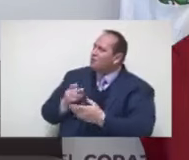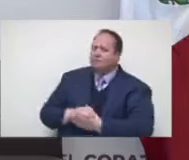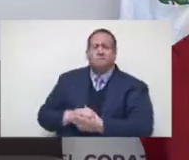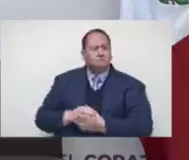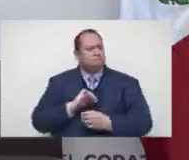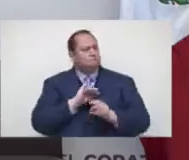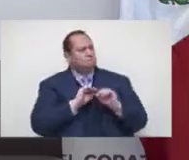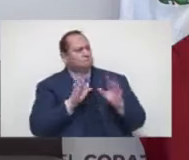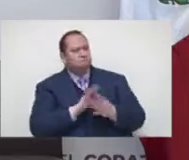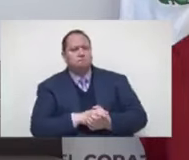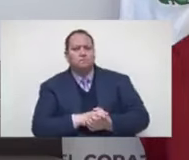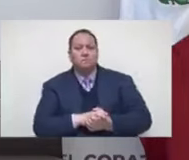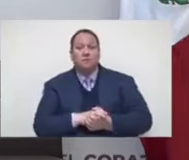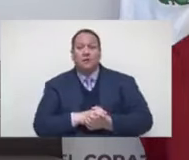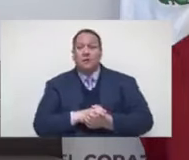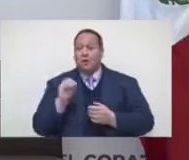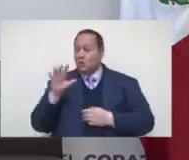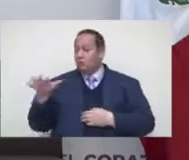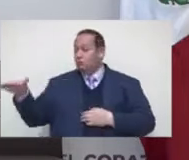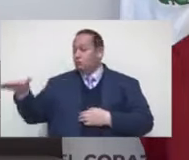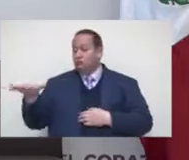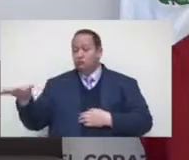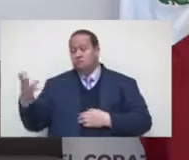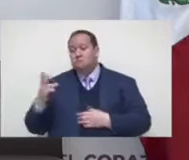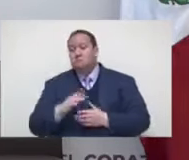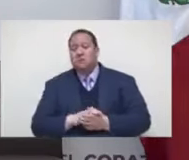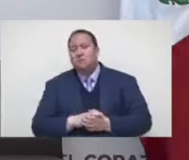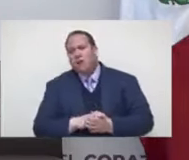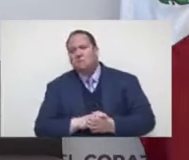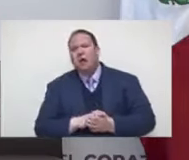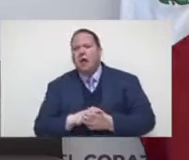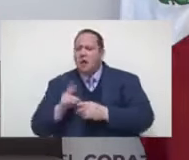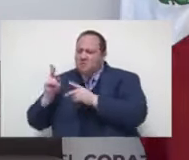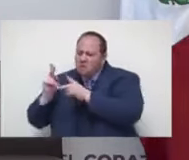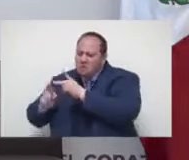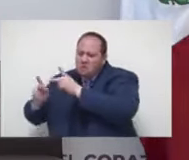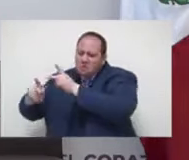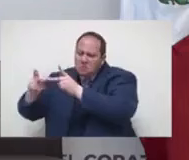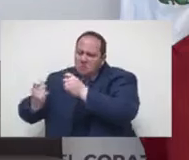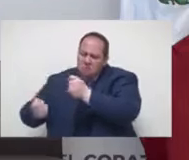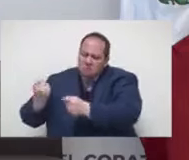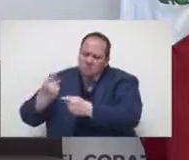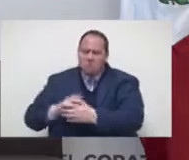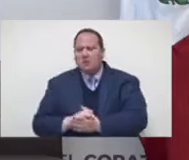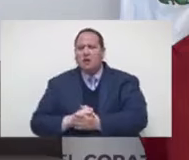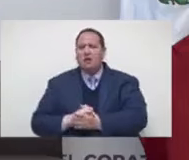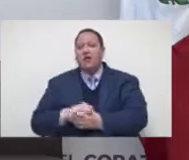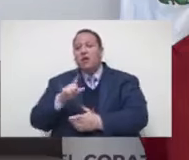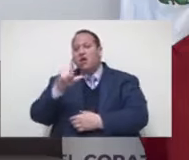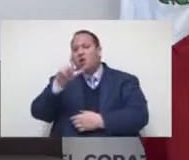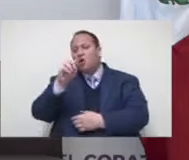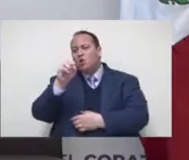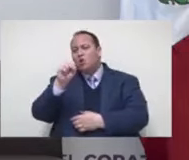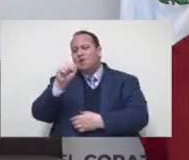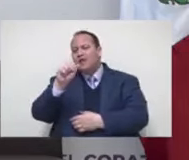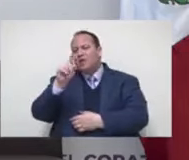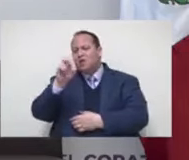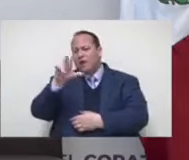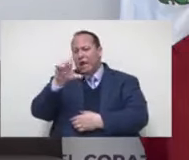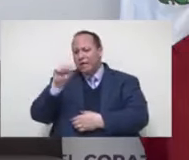Sí, claro que sí. Del lado oriente tenemos aquí algunas partes de Los Santorales,